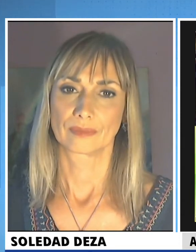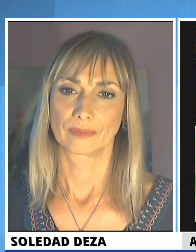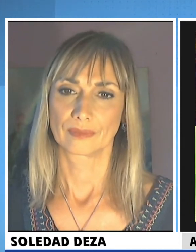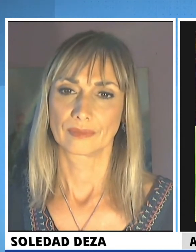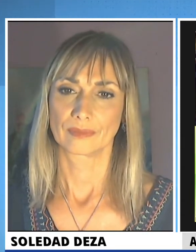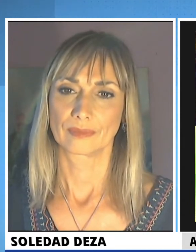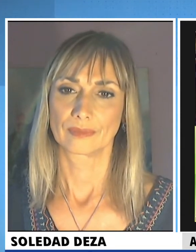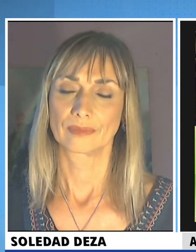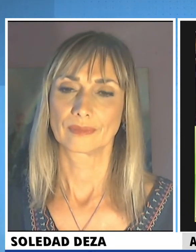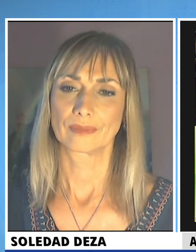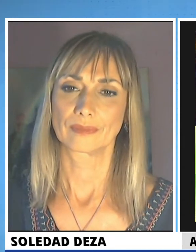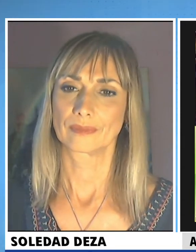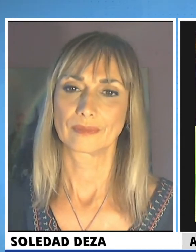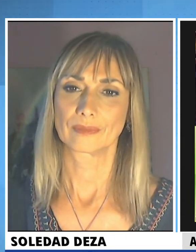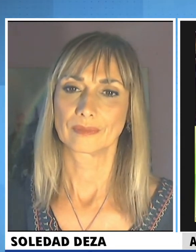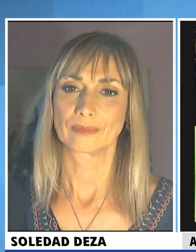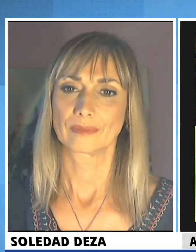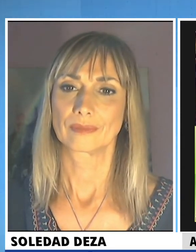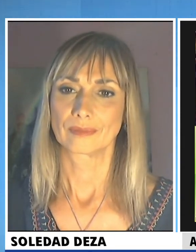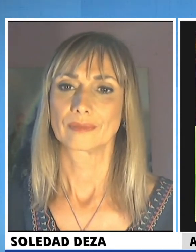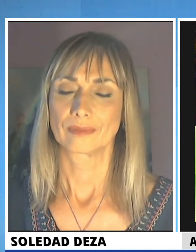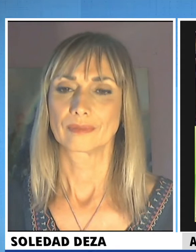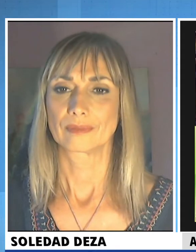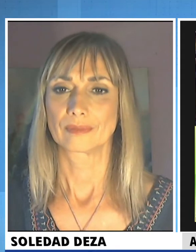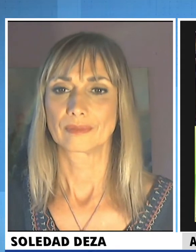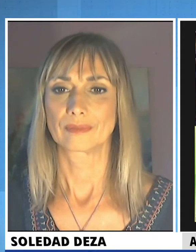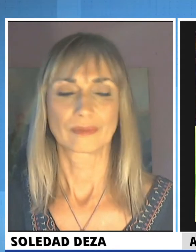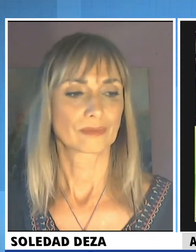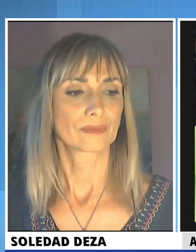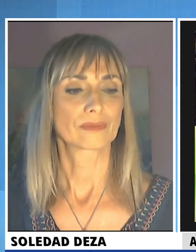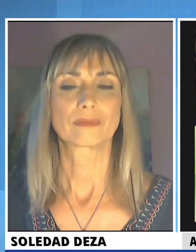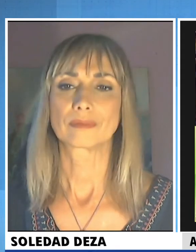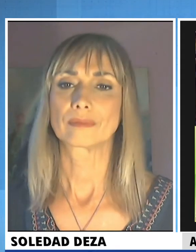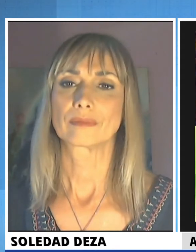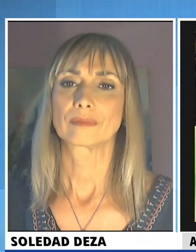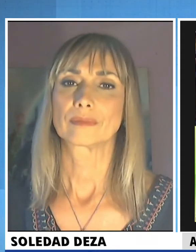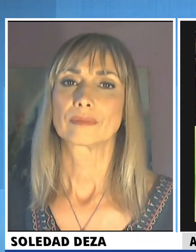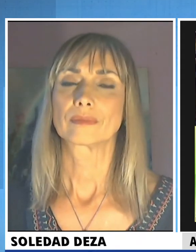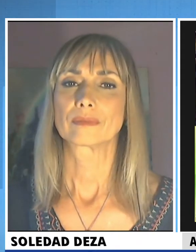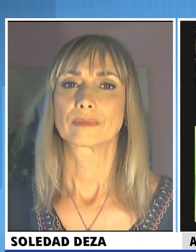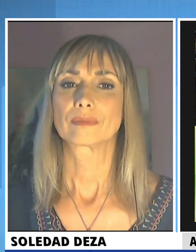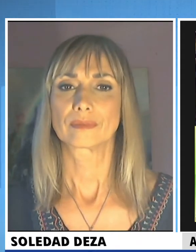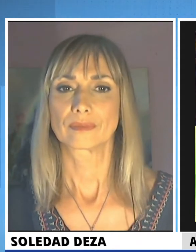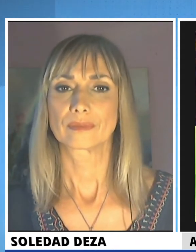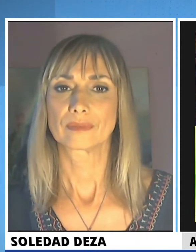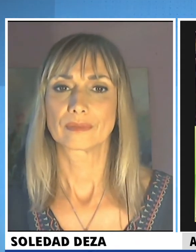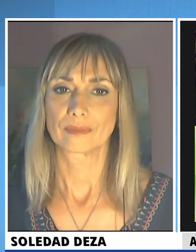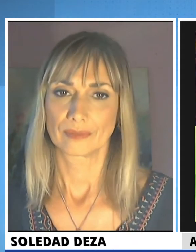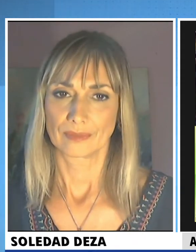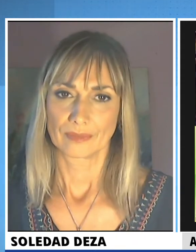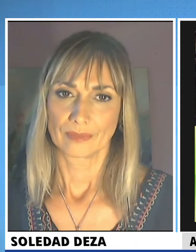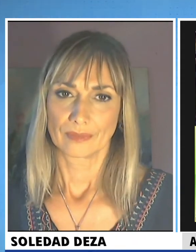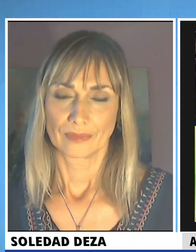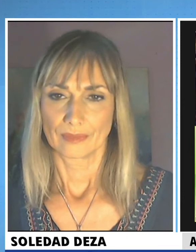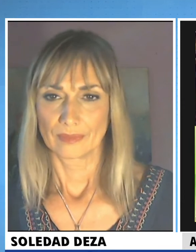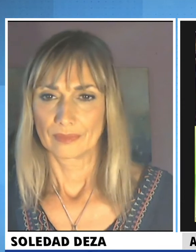salieron, ¿no? No expropiarle el conflicto a la víctima es muy importante, pero a la vez es muy significativo ser